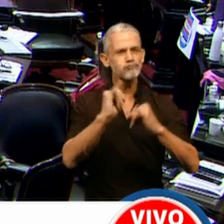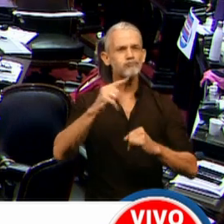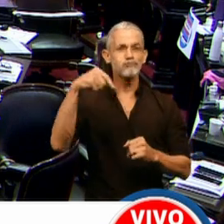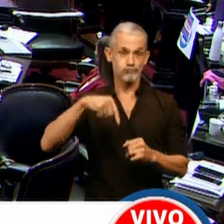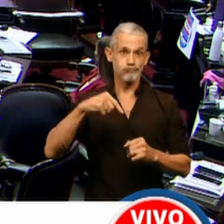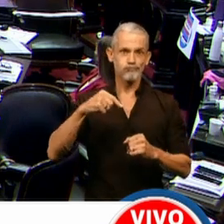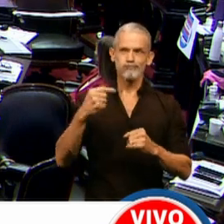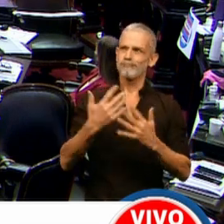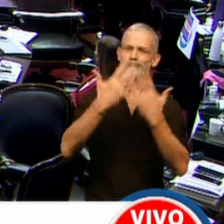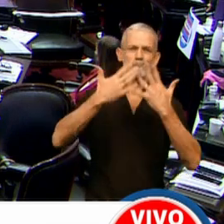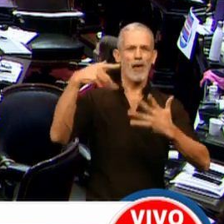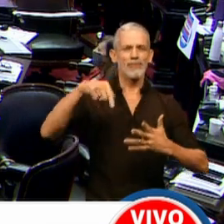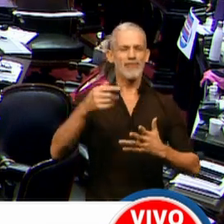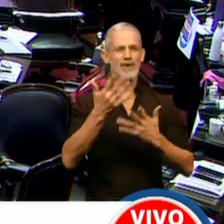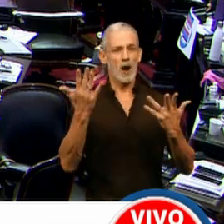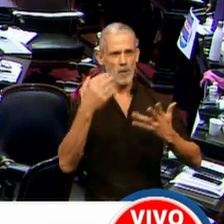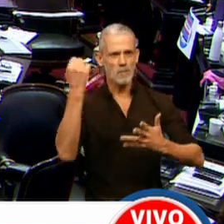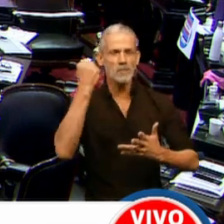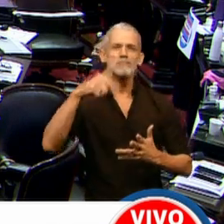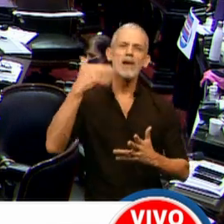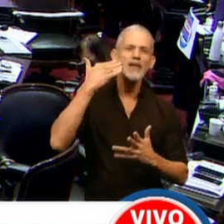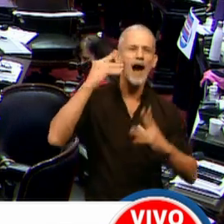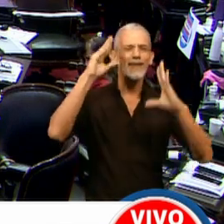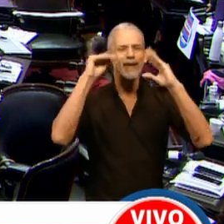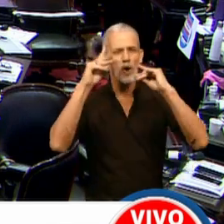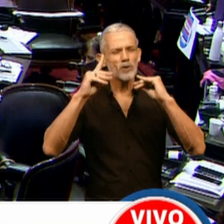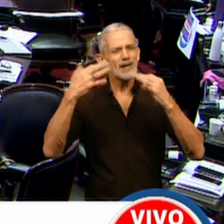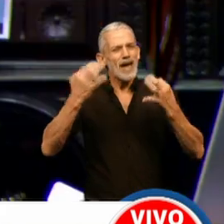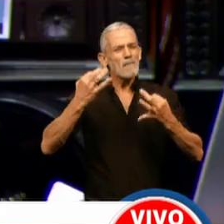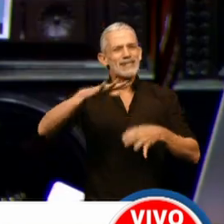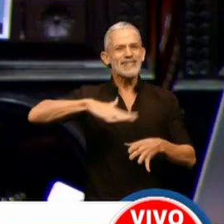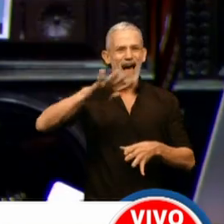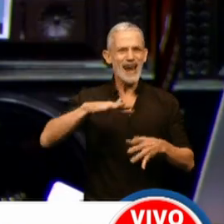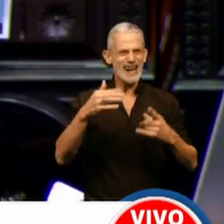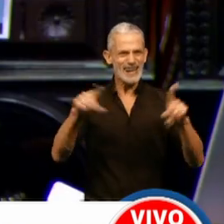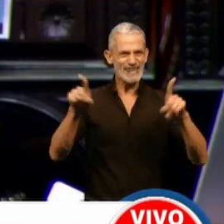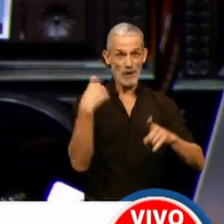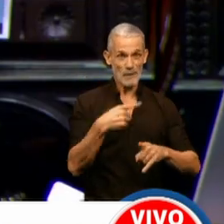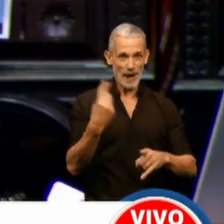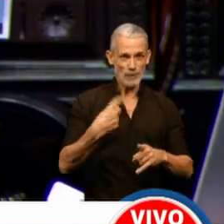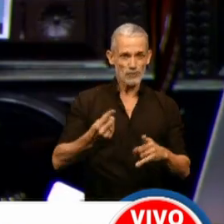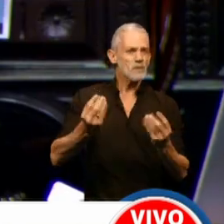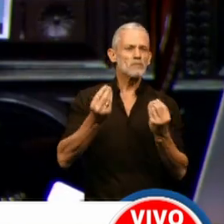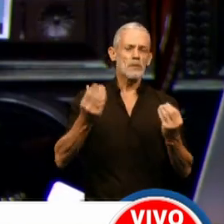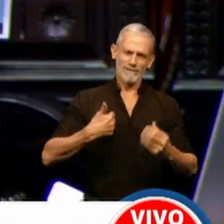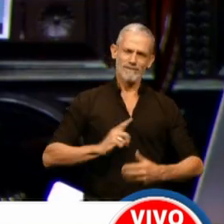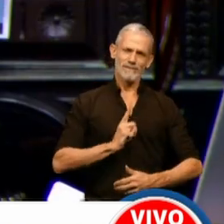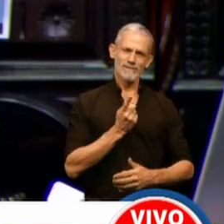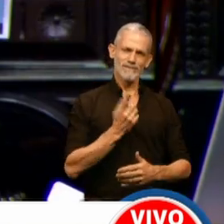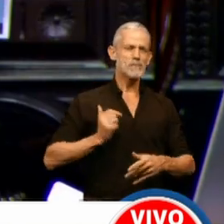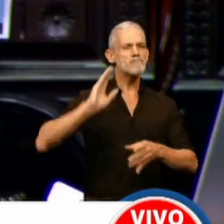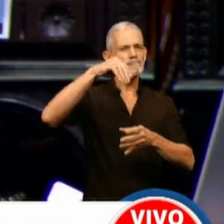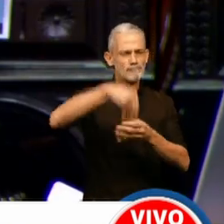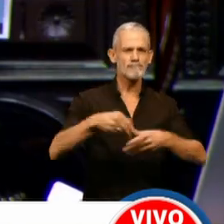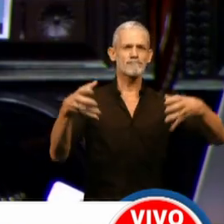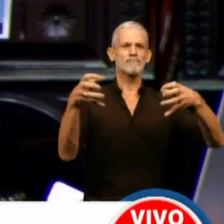jornada esta tarde esta noche tan especial y tan particular en la que me siento orgullosa de ser parte